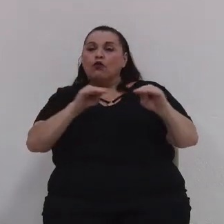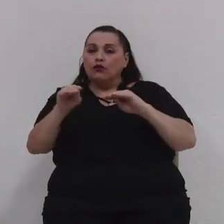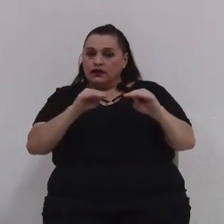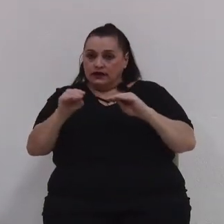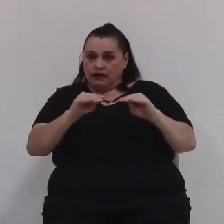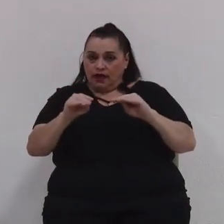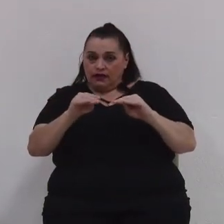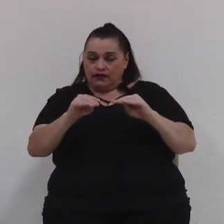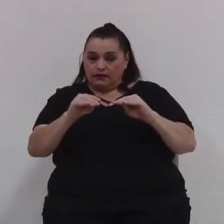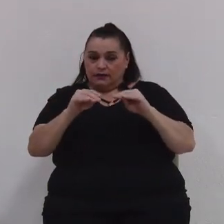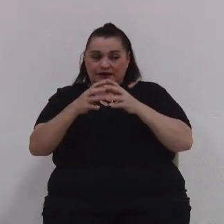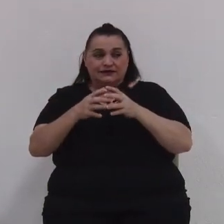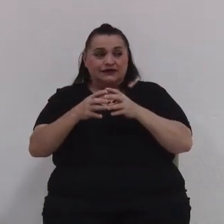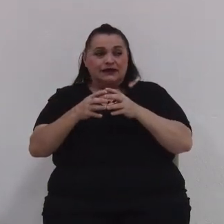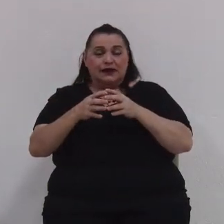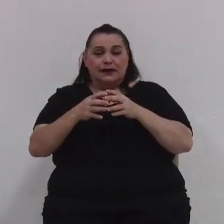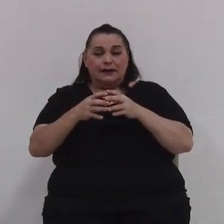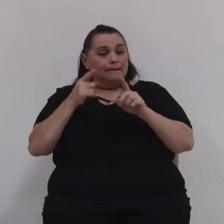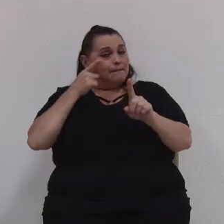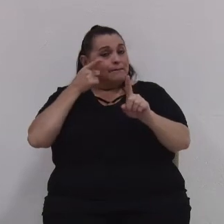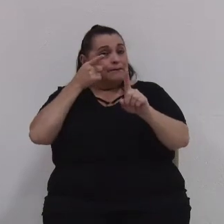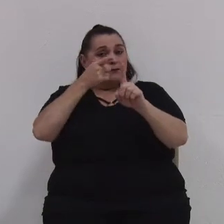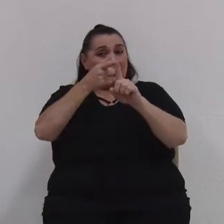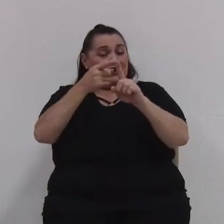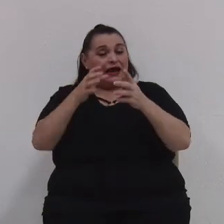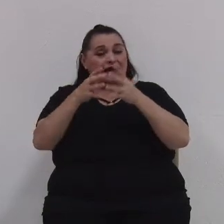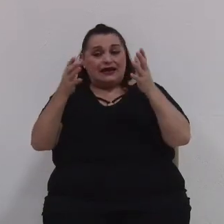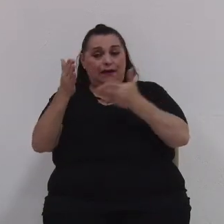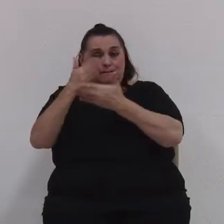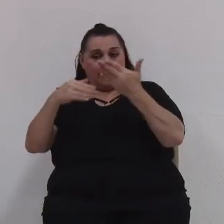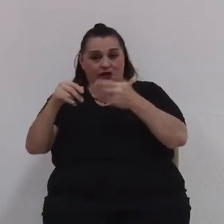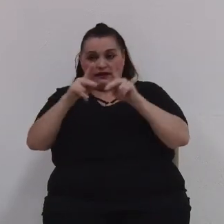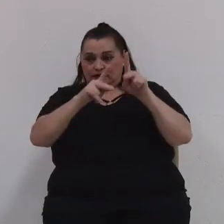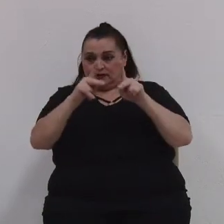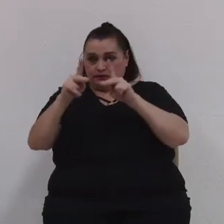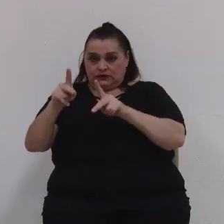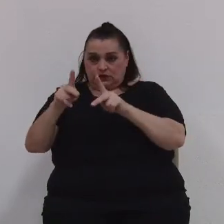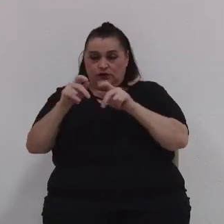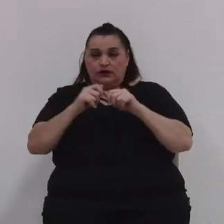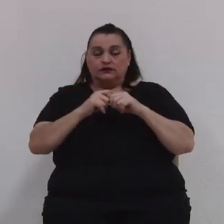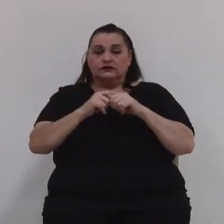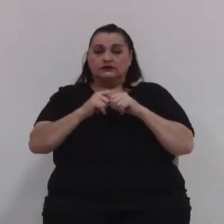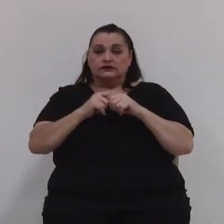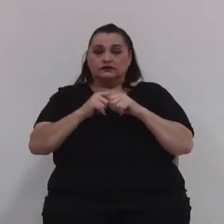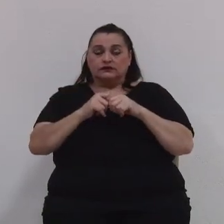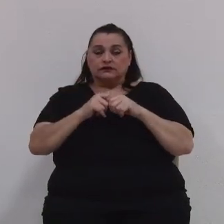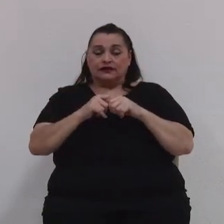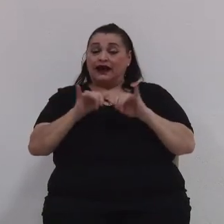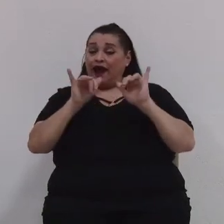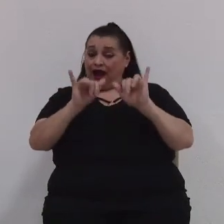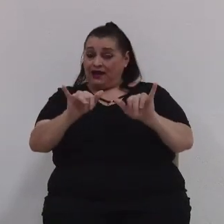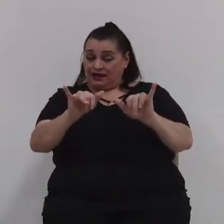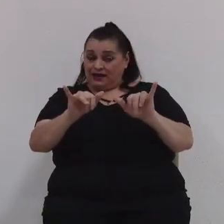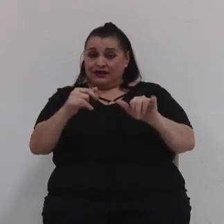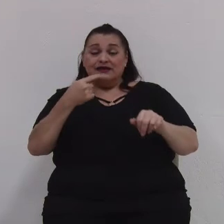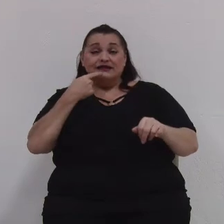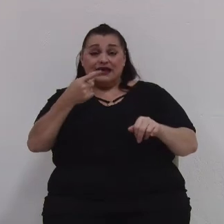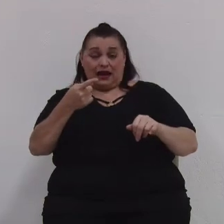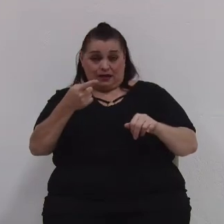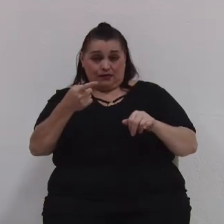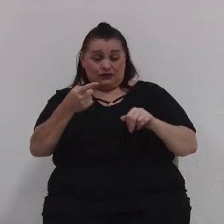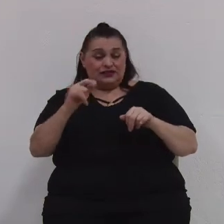para la gran parte de la población. Entonces, Y ahí, digamos, aunque es